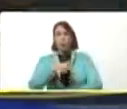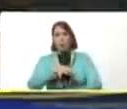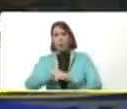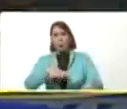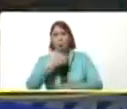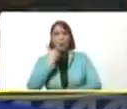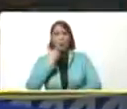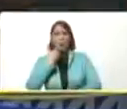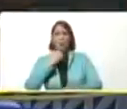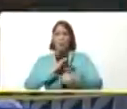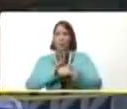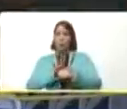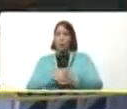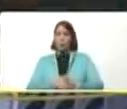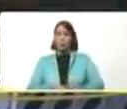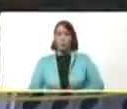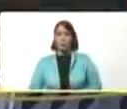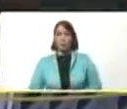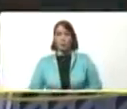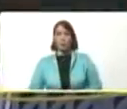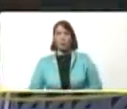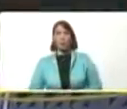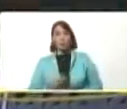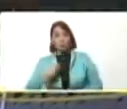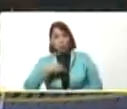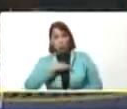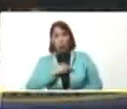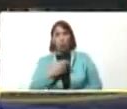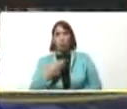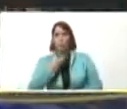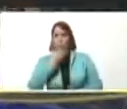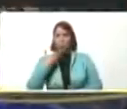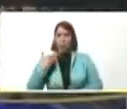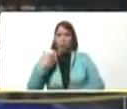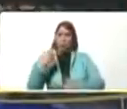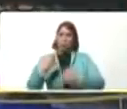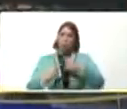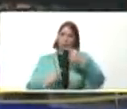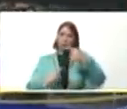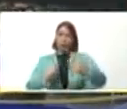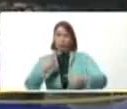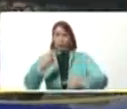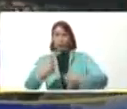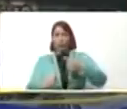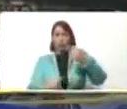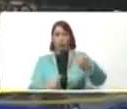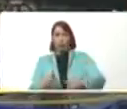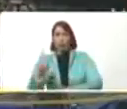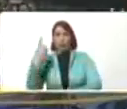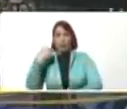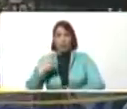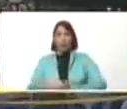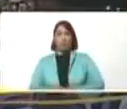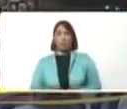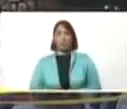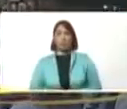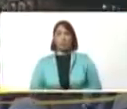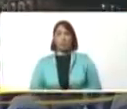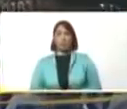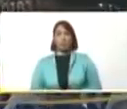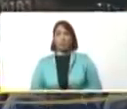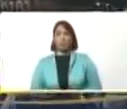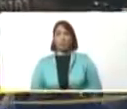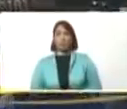pandemia. Y estamos mejorando cada día. Ayer llegamos